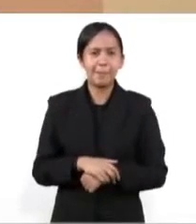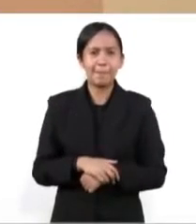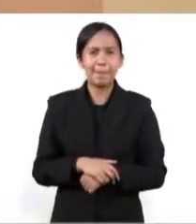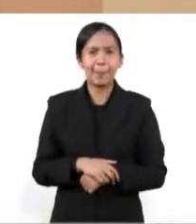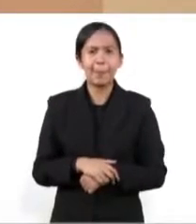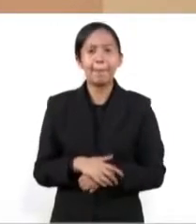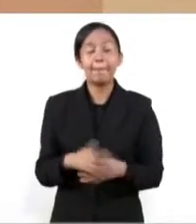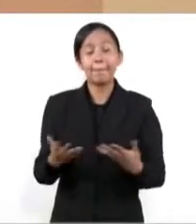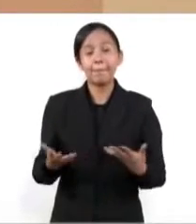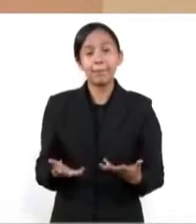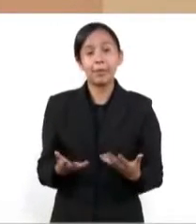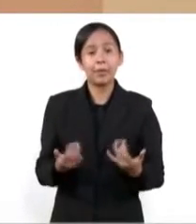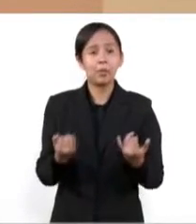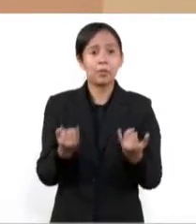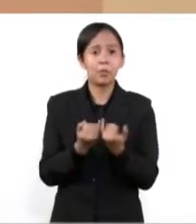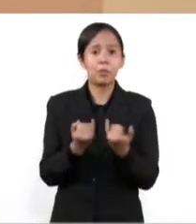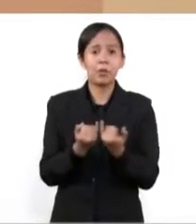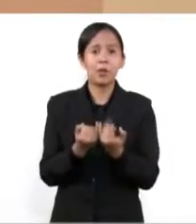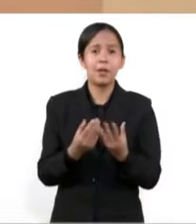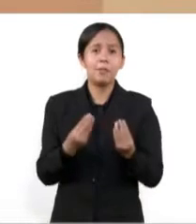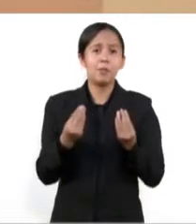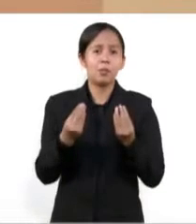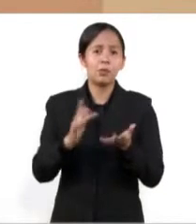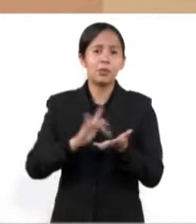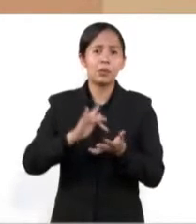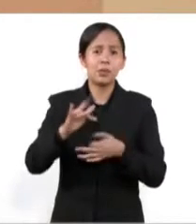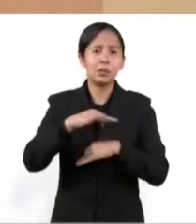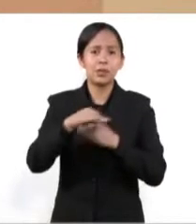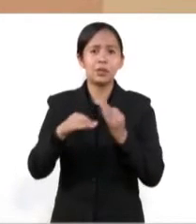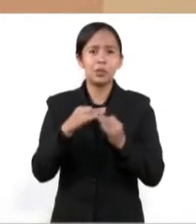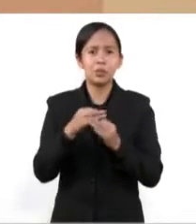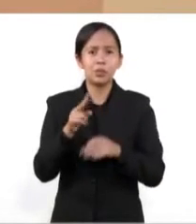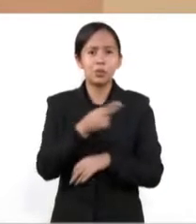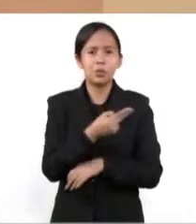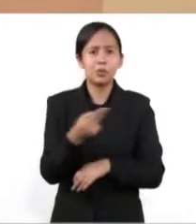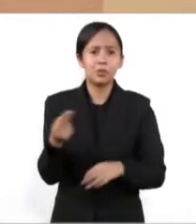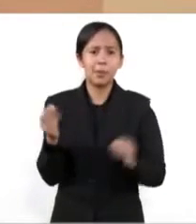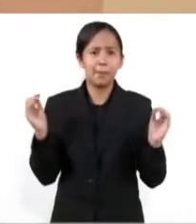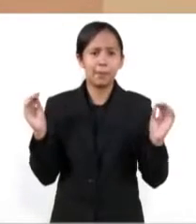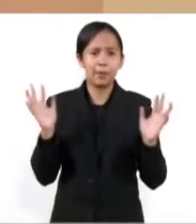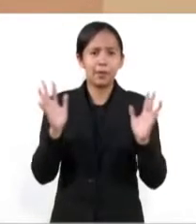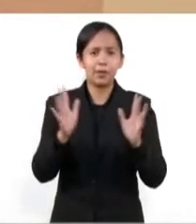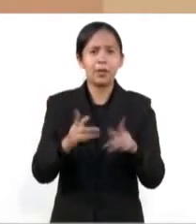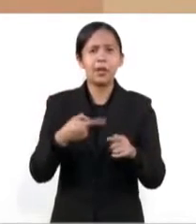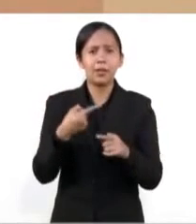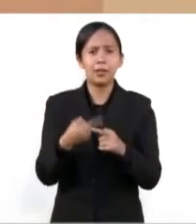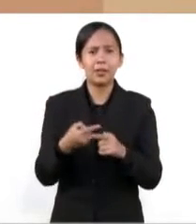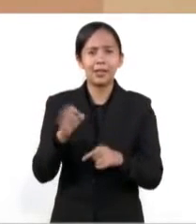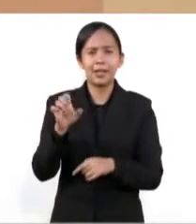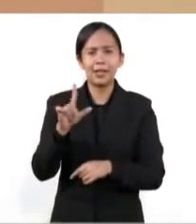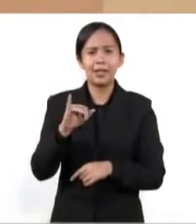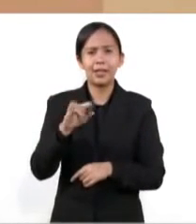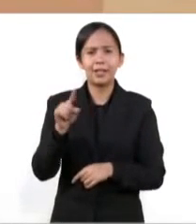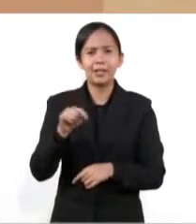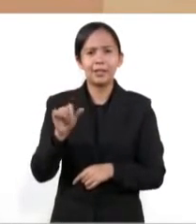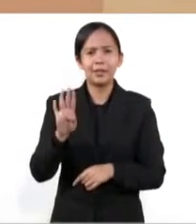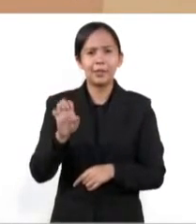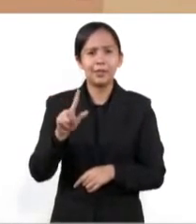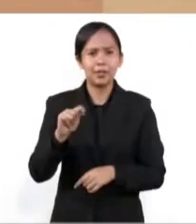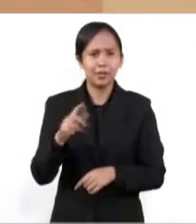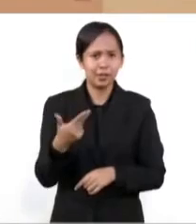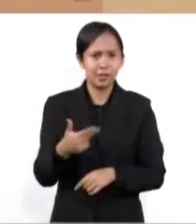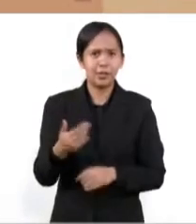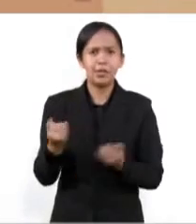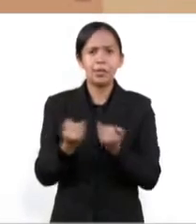y sobre todo, muchísimas, muchísimas gracias por estar con nosotros, a Elizabeth Alba,